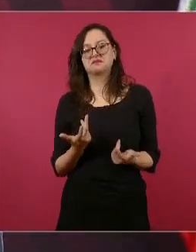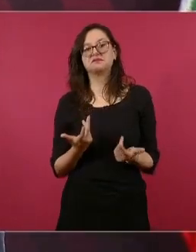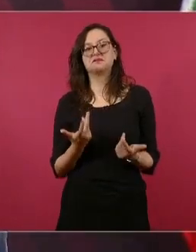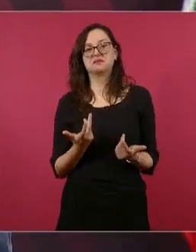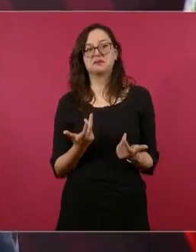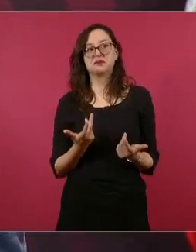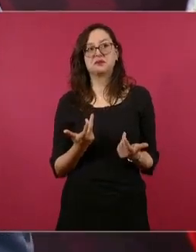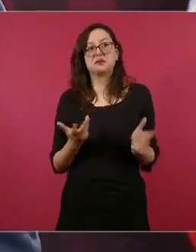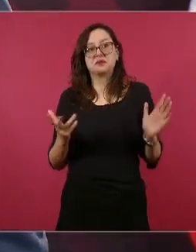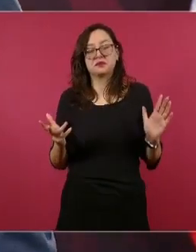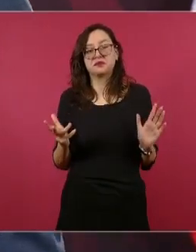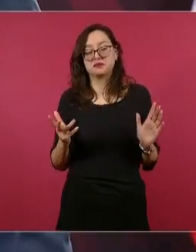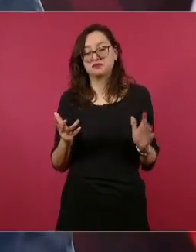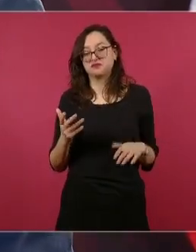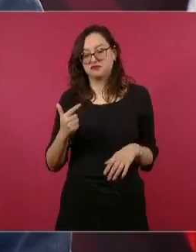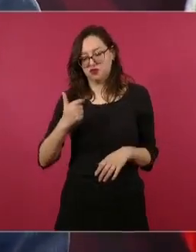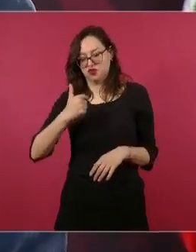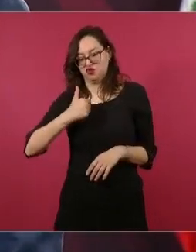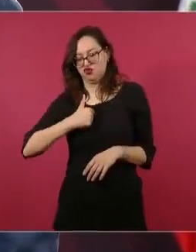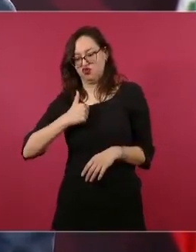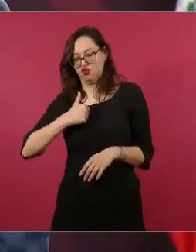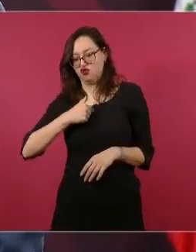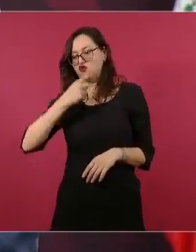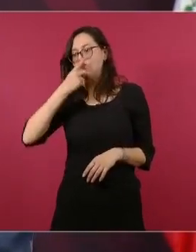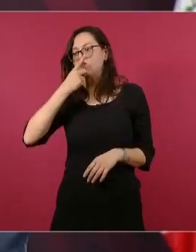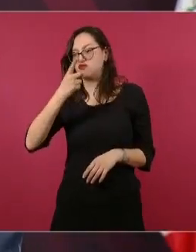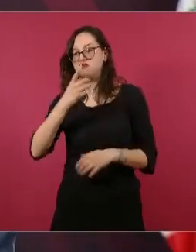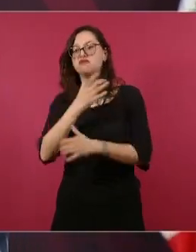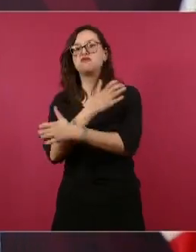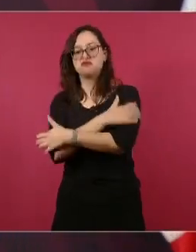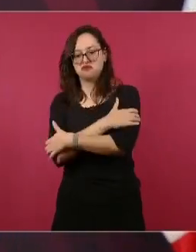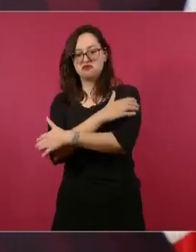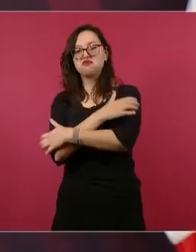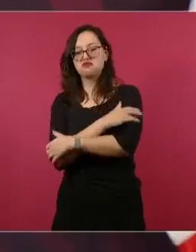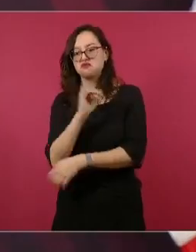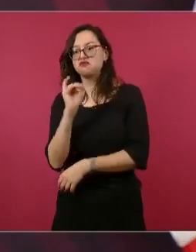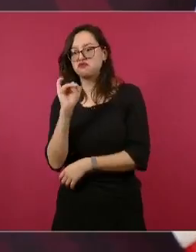cuando hablo de abrazos no balazos